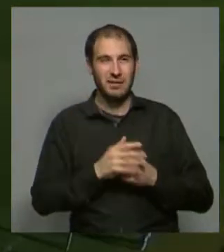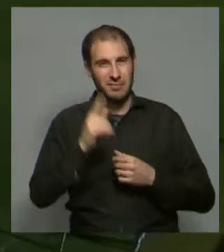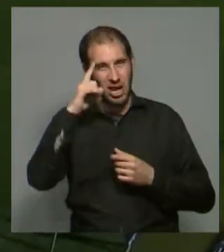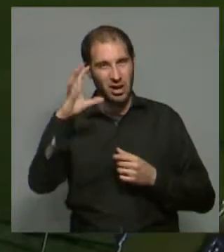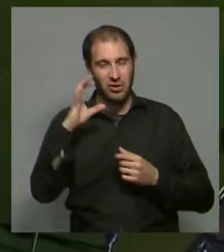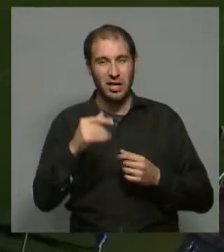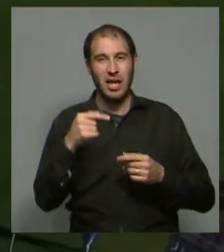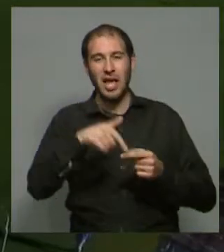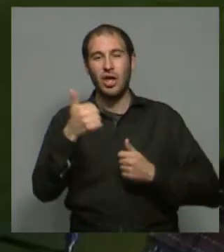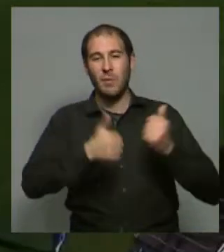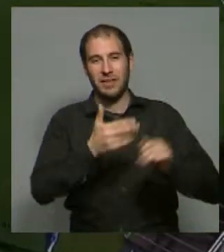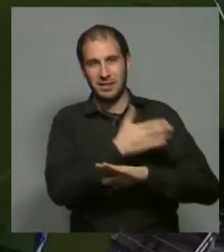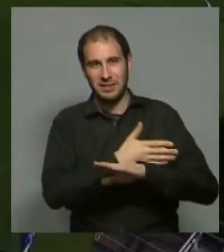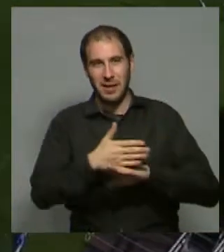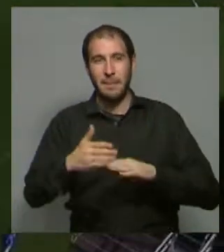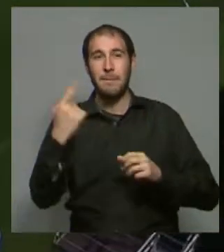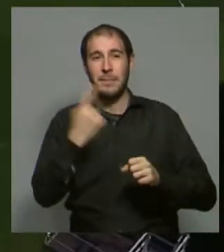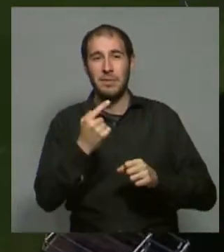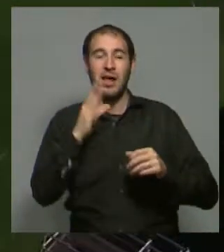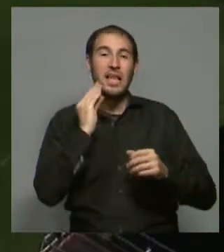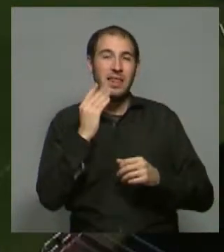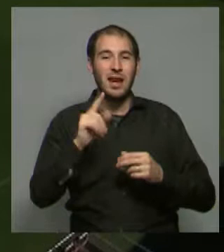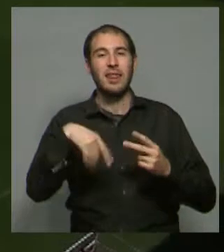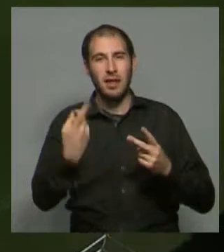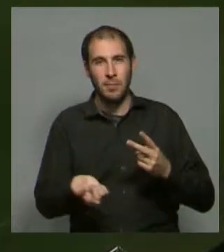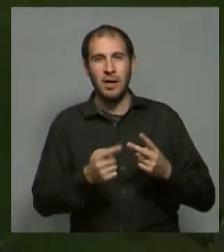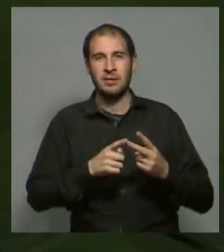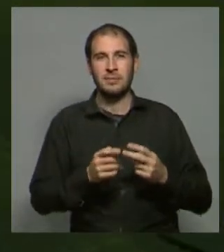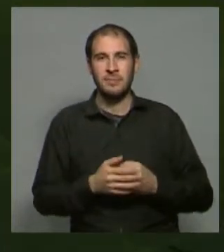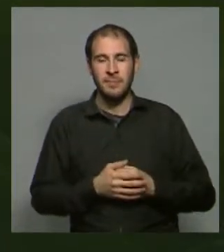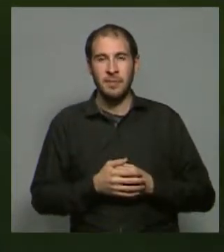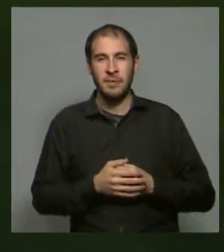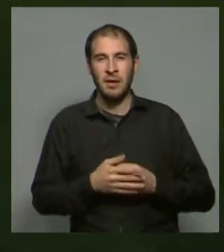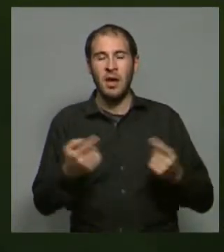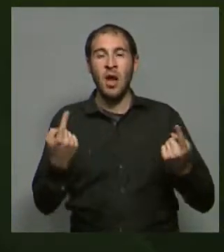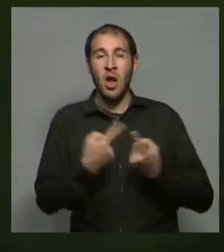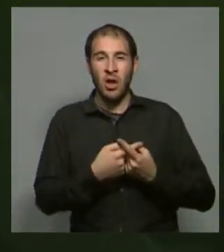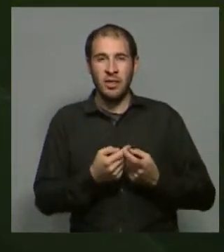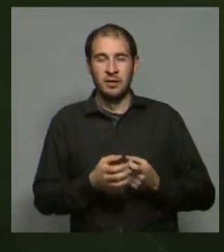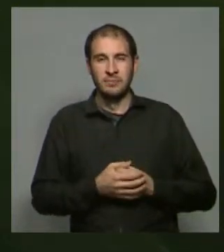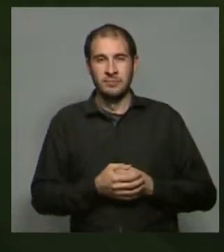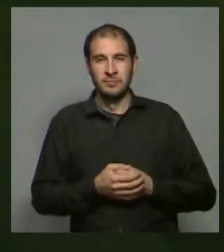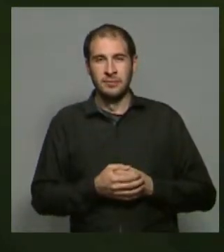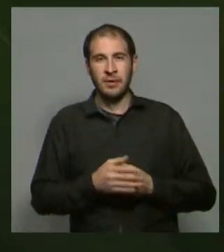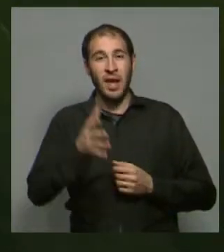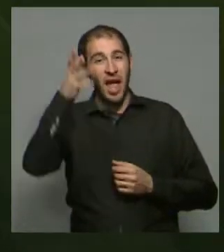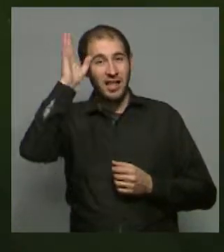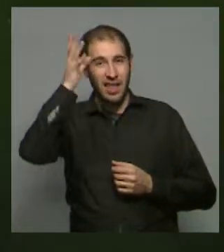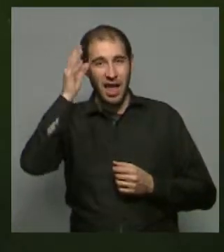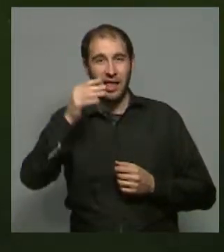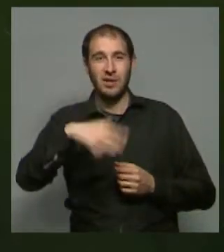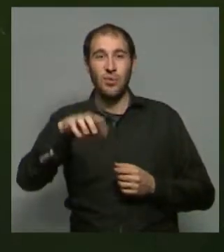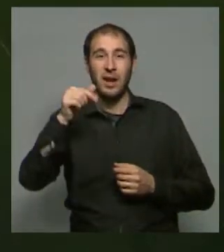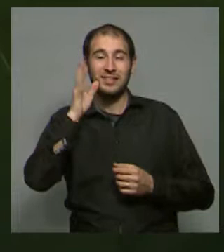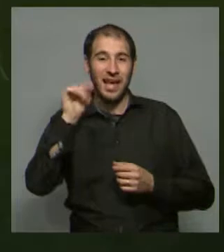que es una serie de partidos, primero va a ser Inglaterra, después va a ser con justamente Italia en